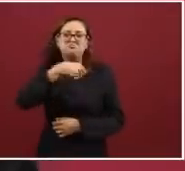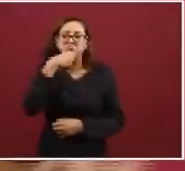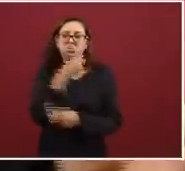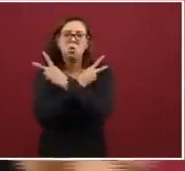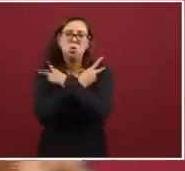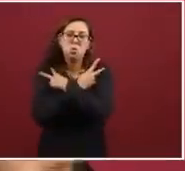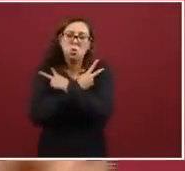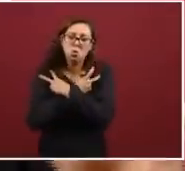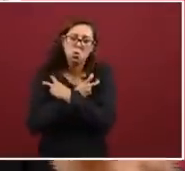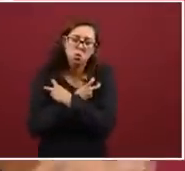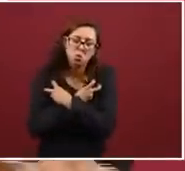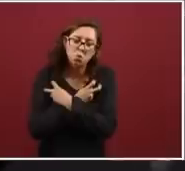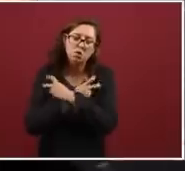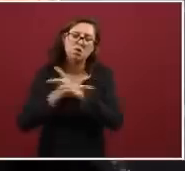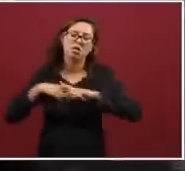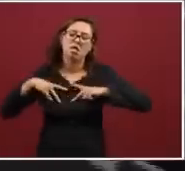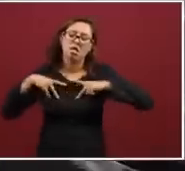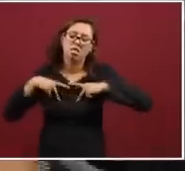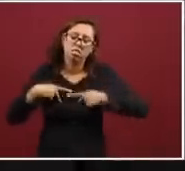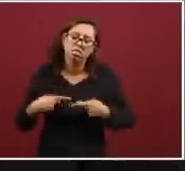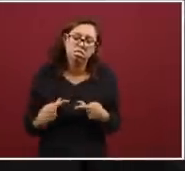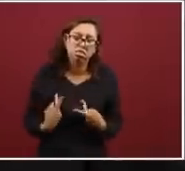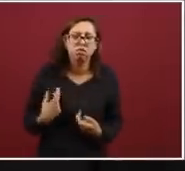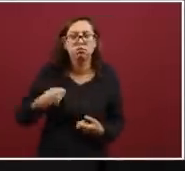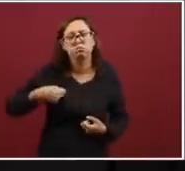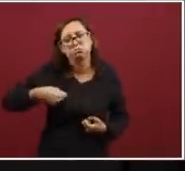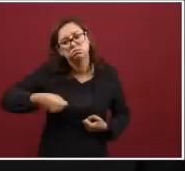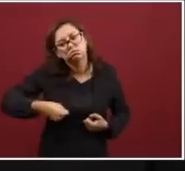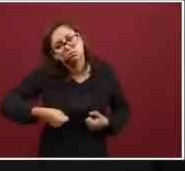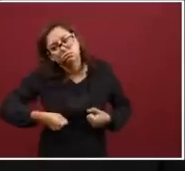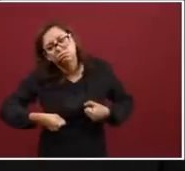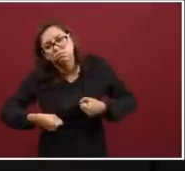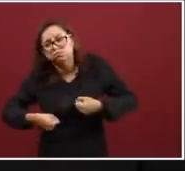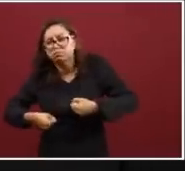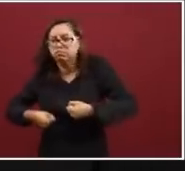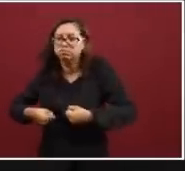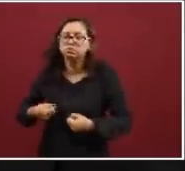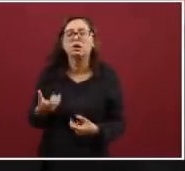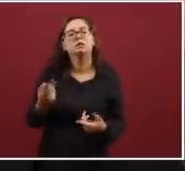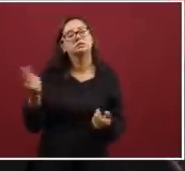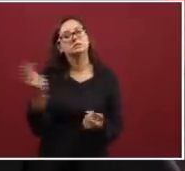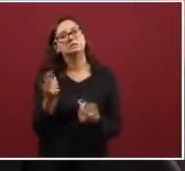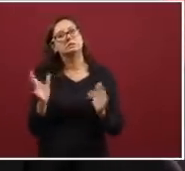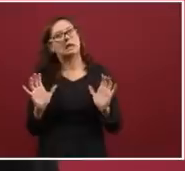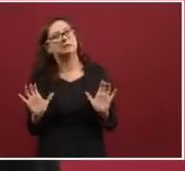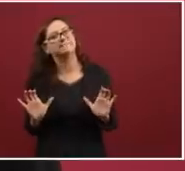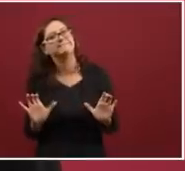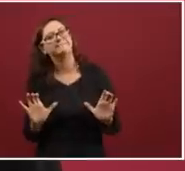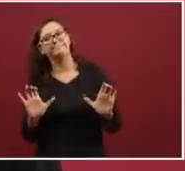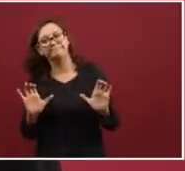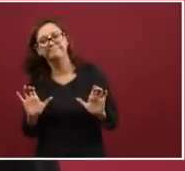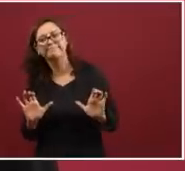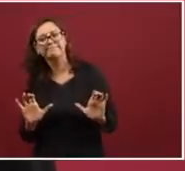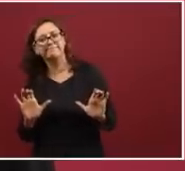Que hay que estar empujando, empujando para que se concreten las cosas,